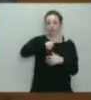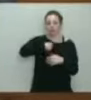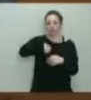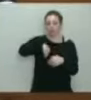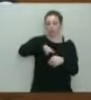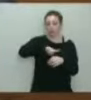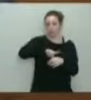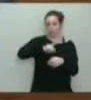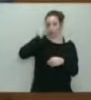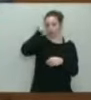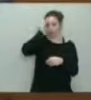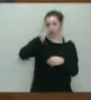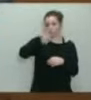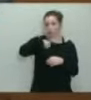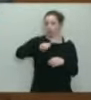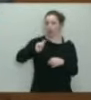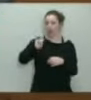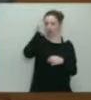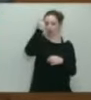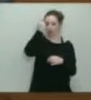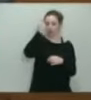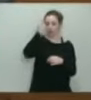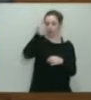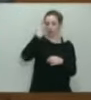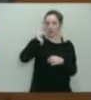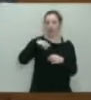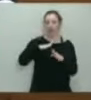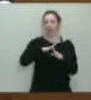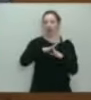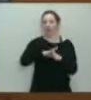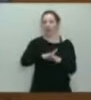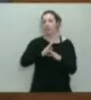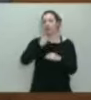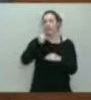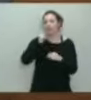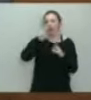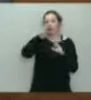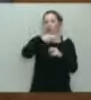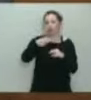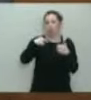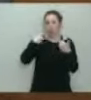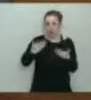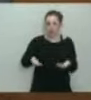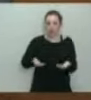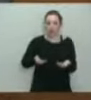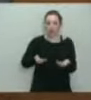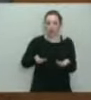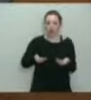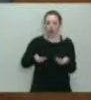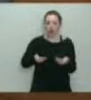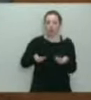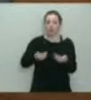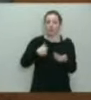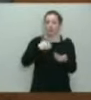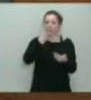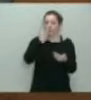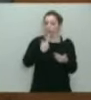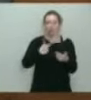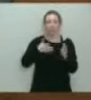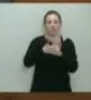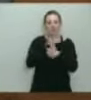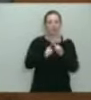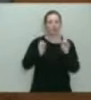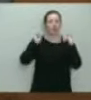completado con éxito, sinceramente, más allá de cuál sea finalmente el resultado de la votación, que me gustaría que tradujese lo que yo creo que ha sido un acuerdo